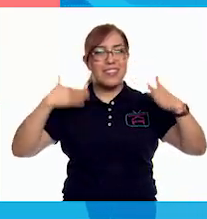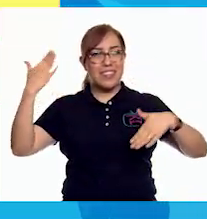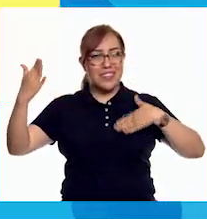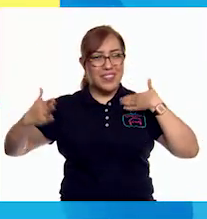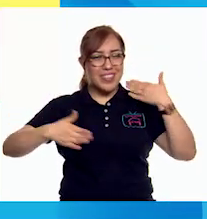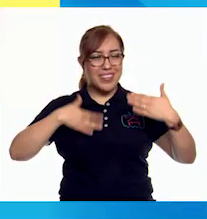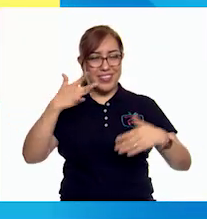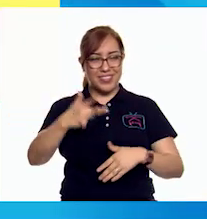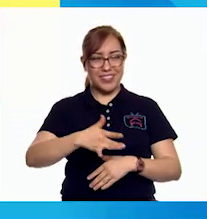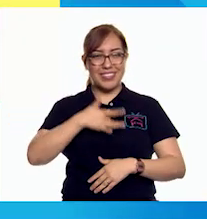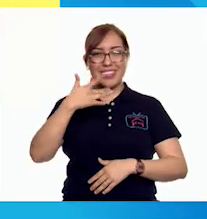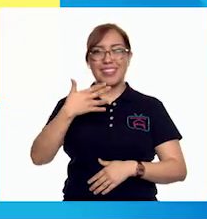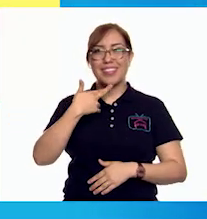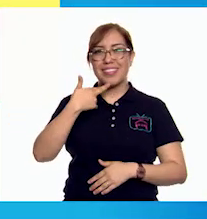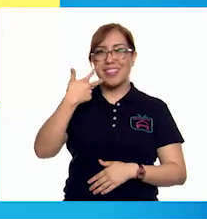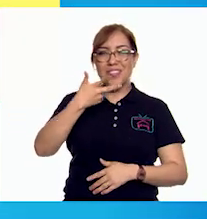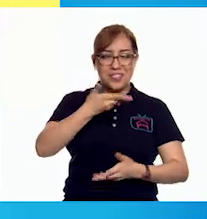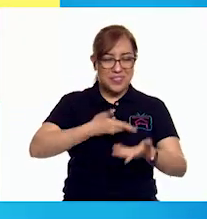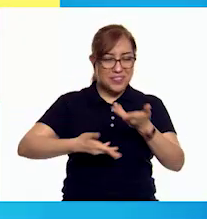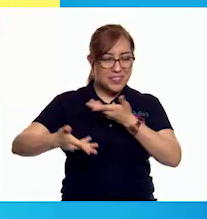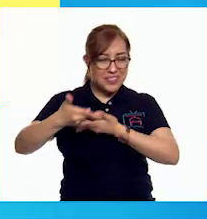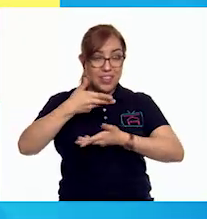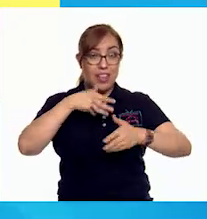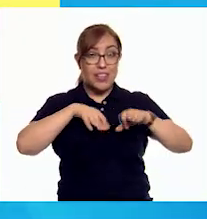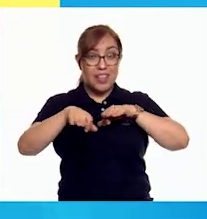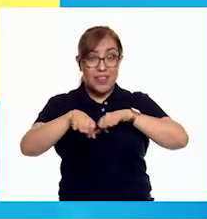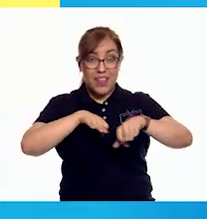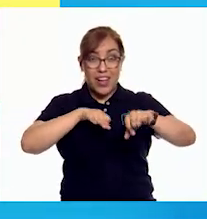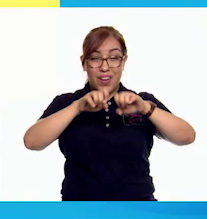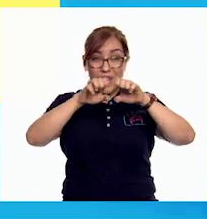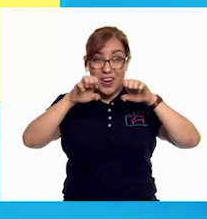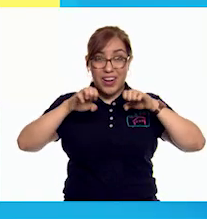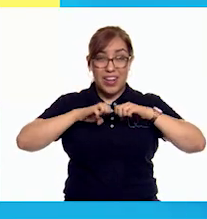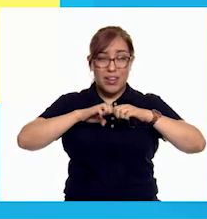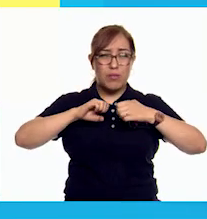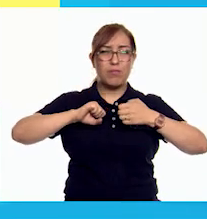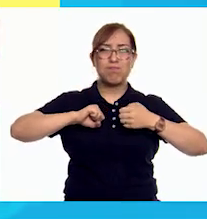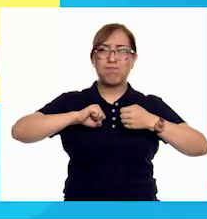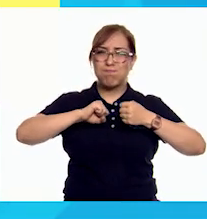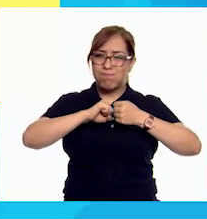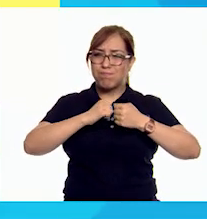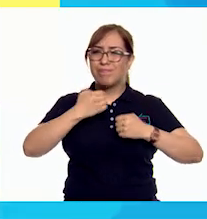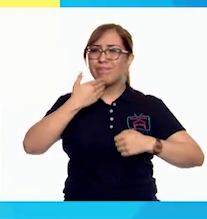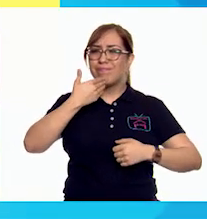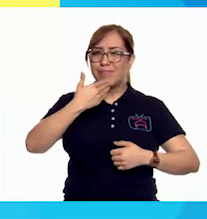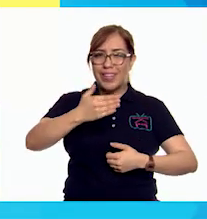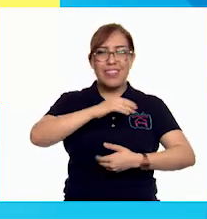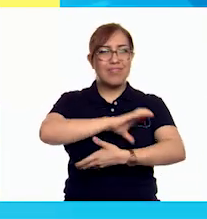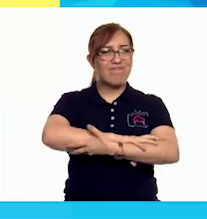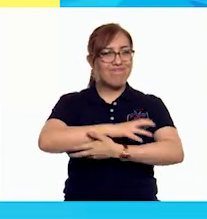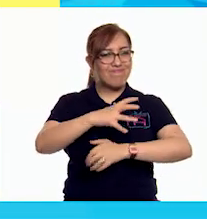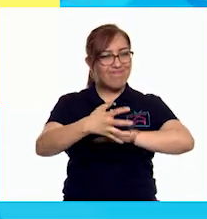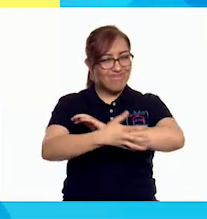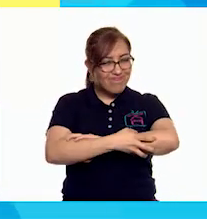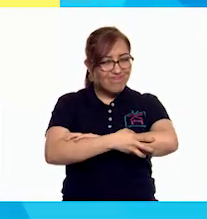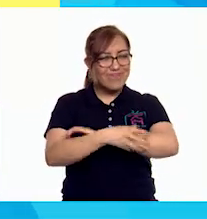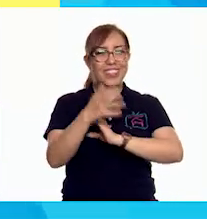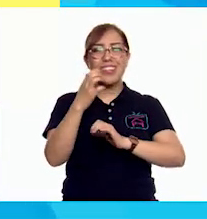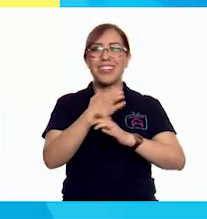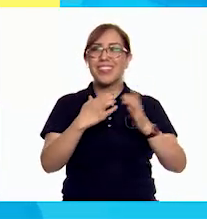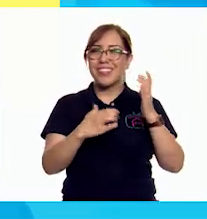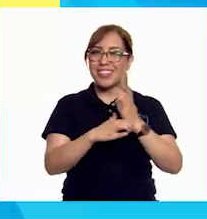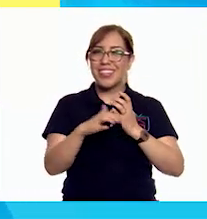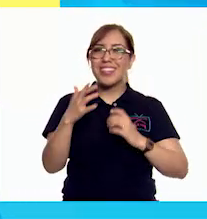crees? Trabajar en equipo tiene muchas ventajas, sobre todo porque cuando todos cooperan, se pueden lograr mejores cosas.